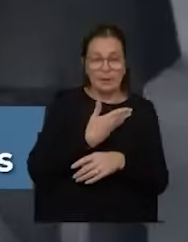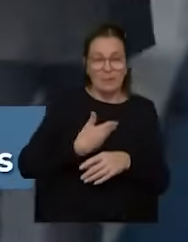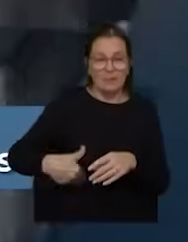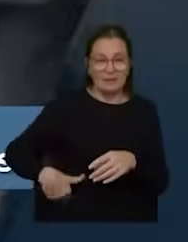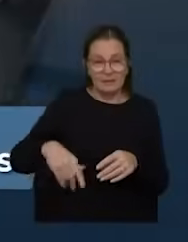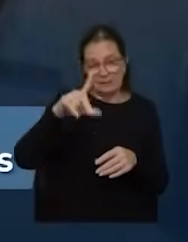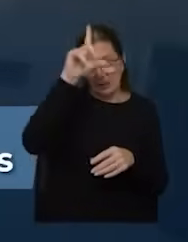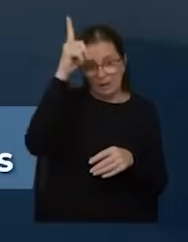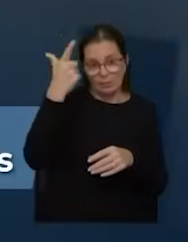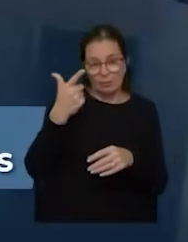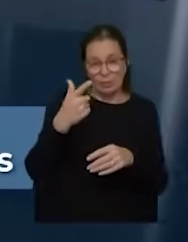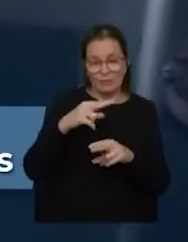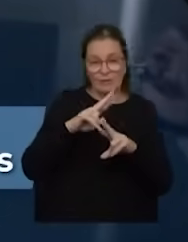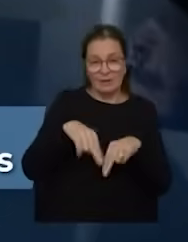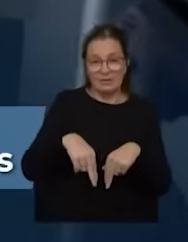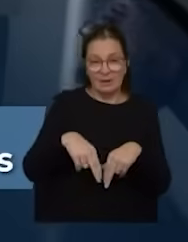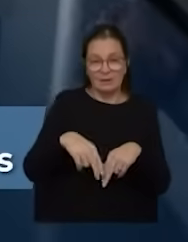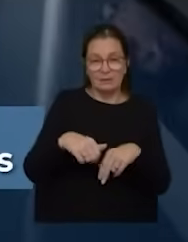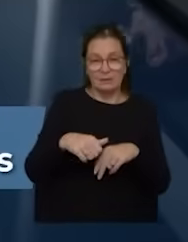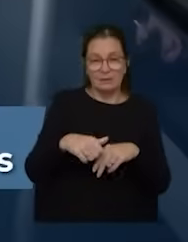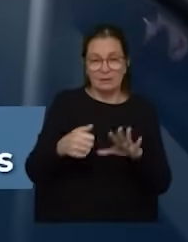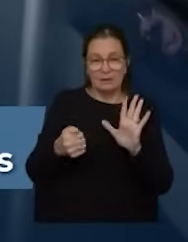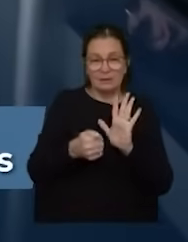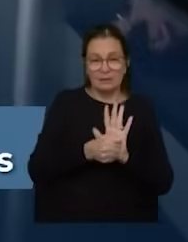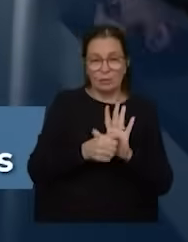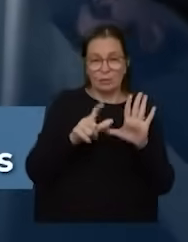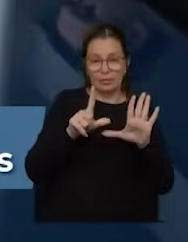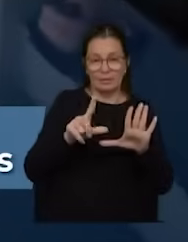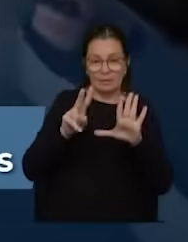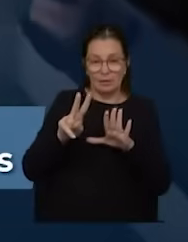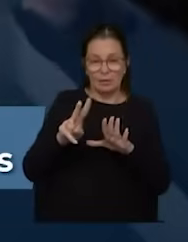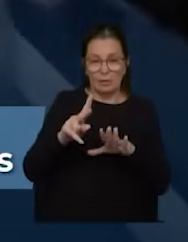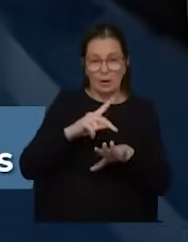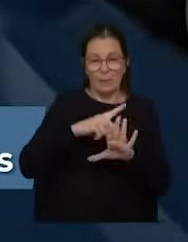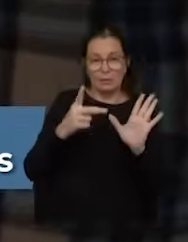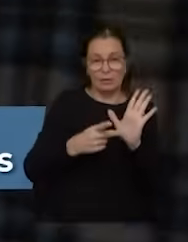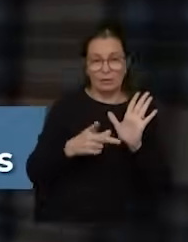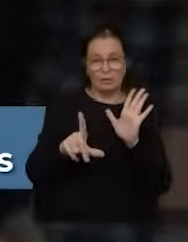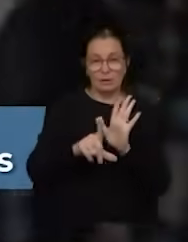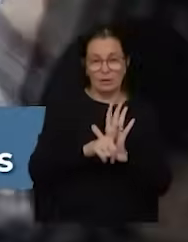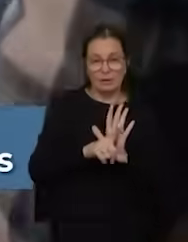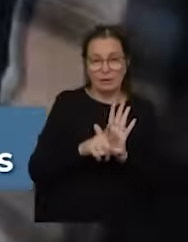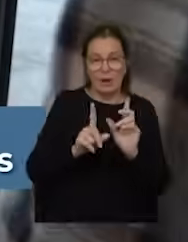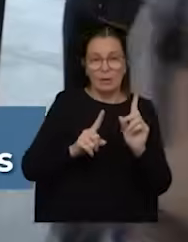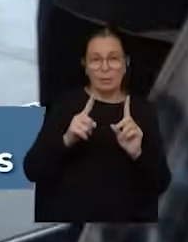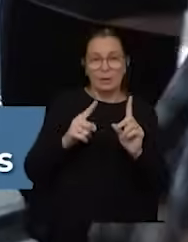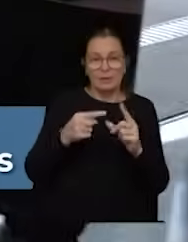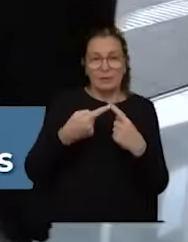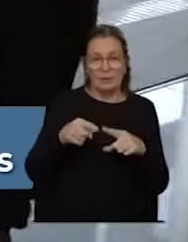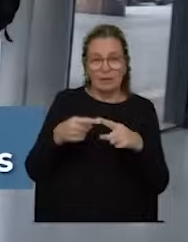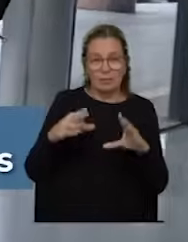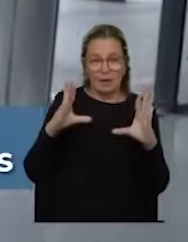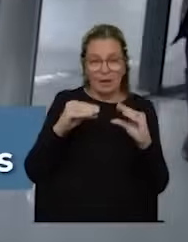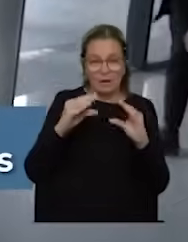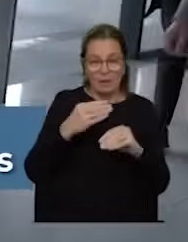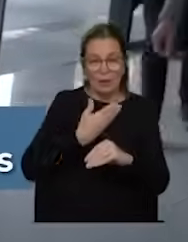calle de vetar perdón es ese artículo 72 del proyecto de ley por aquí alguna de las cosas que que se hablaron en